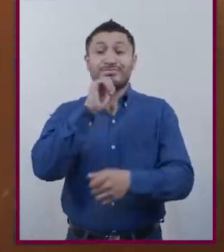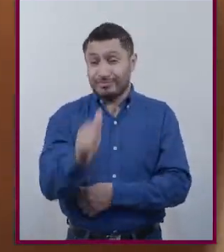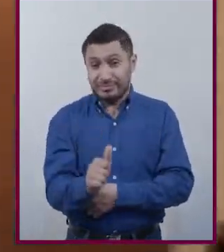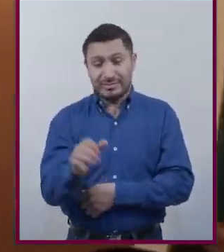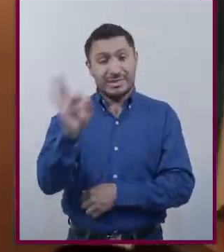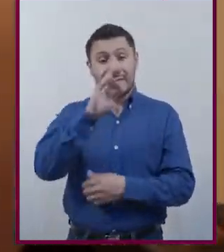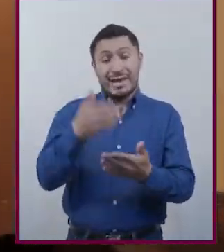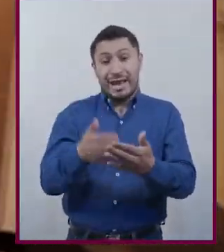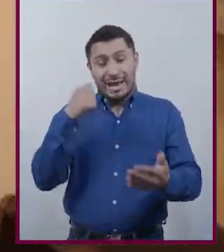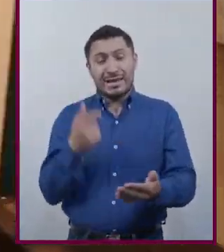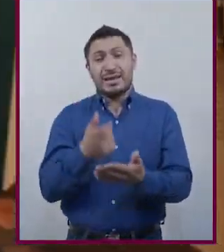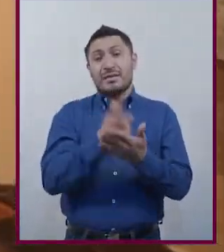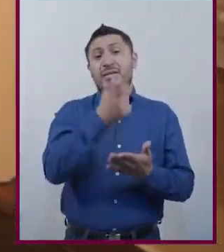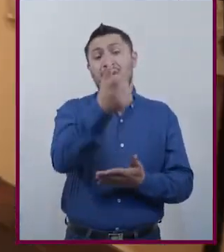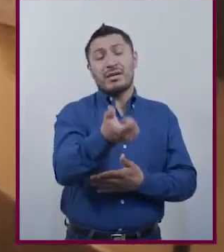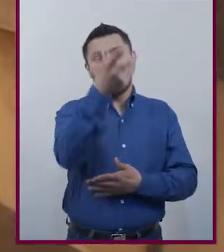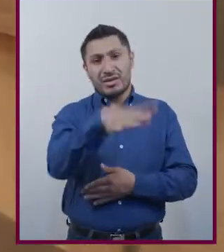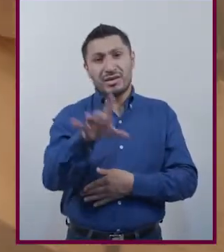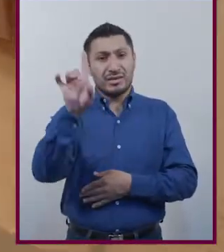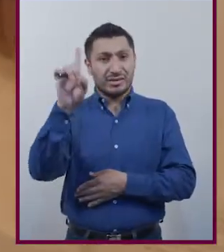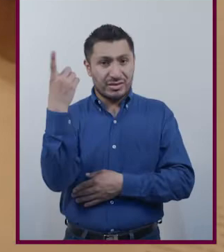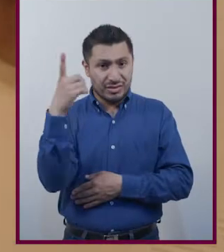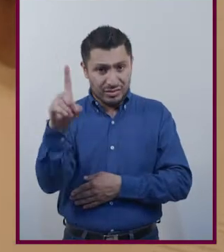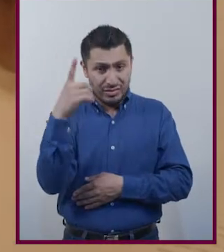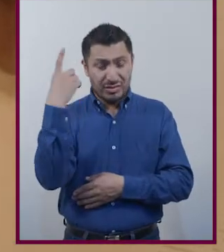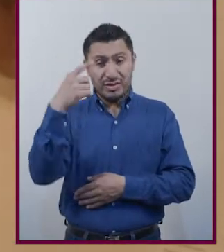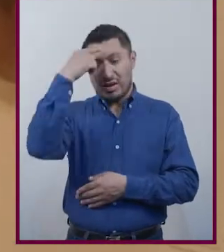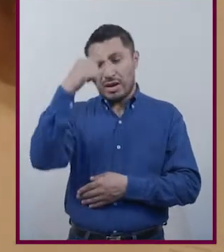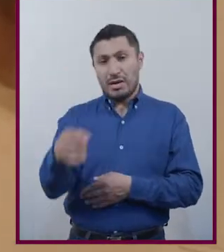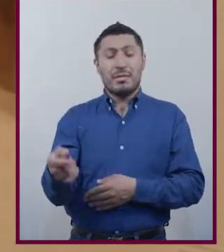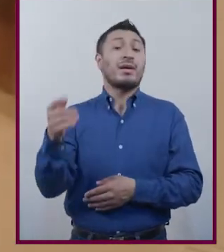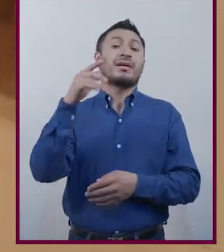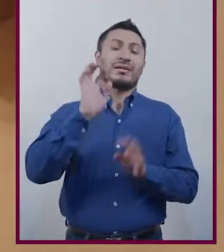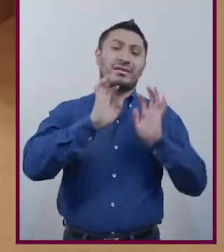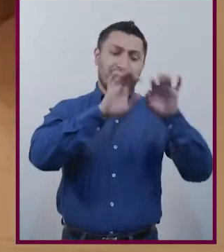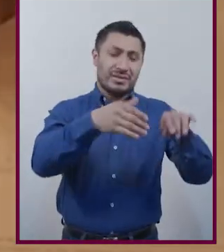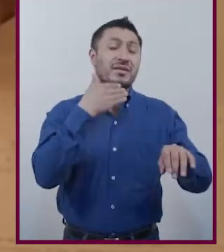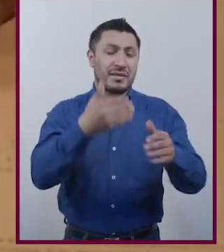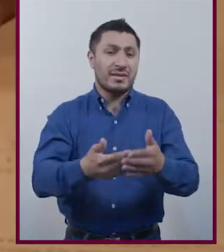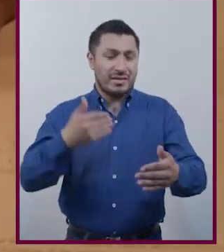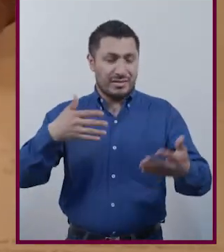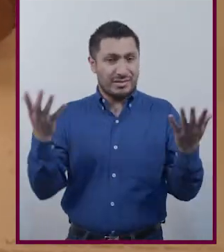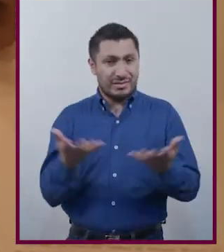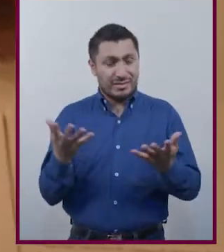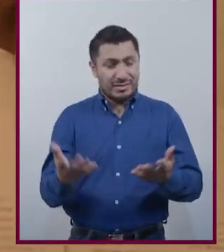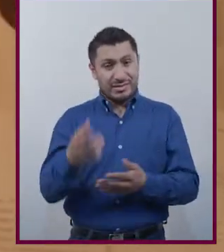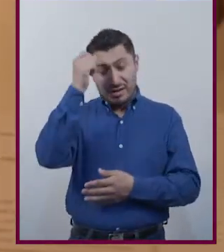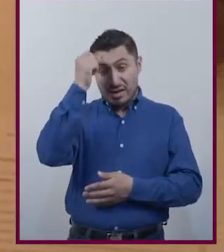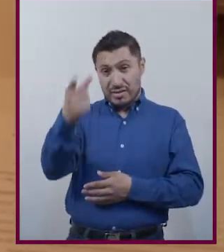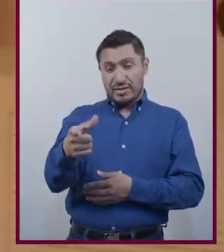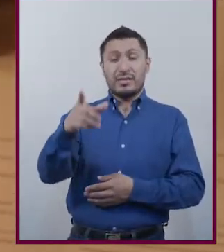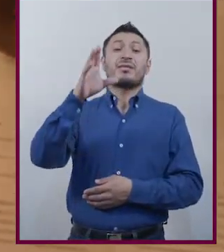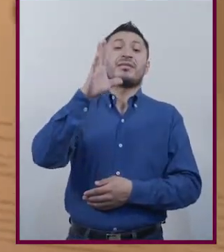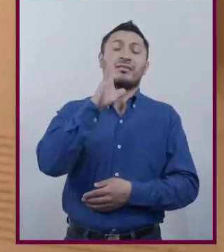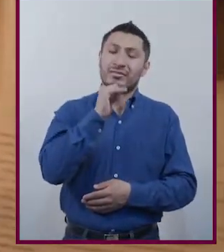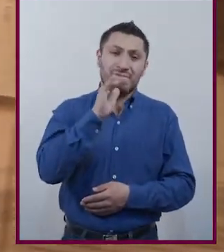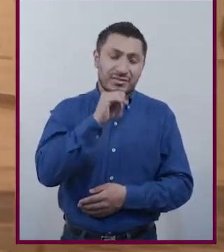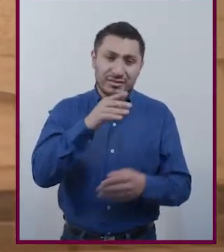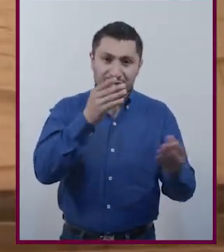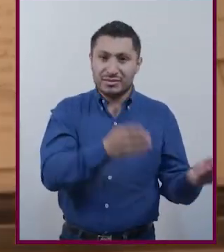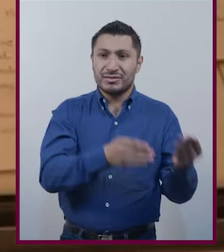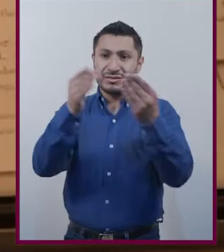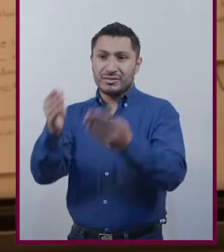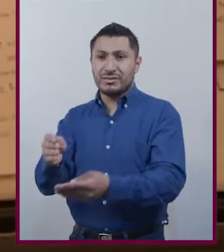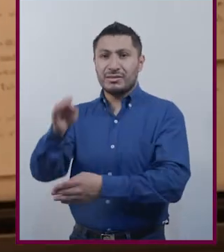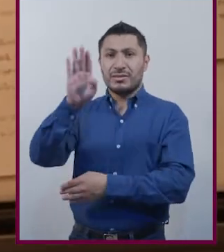hubiera pagado los $10 para mantener la advertencia de patente que hizo con anterioridad, no se habría concedido la patente